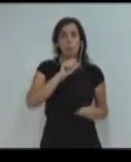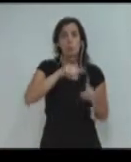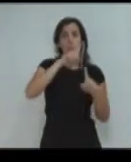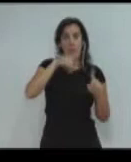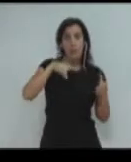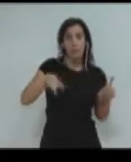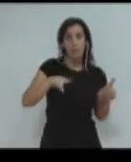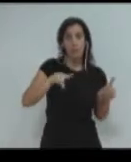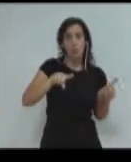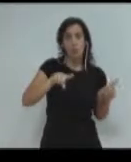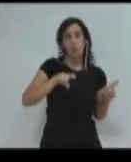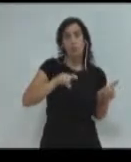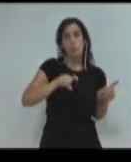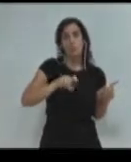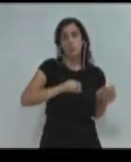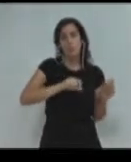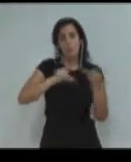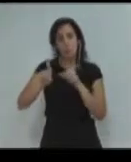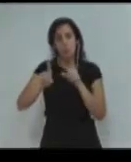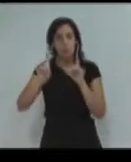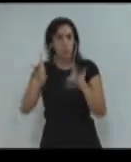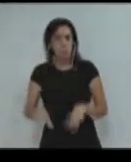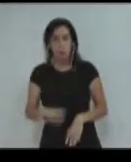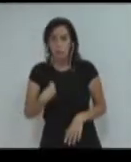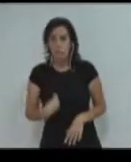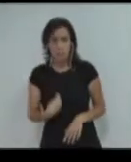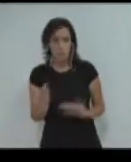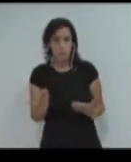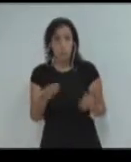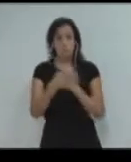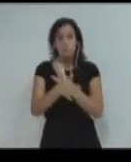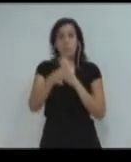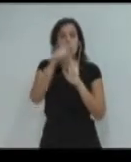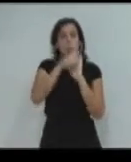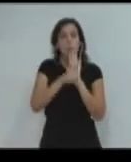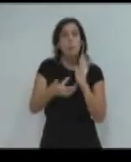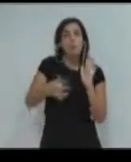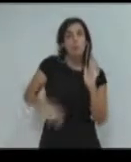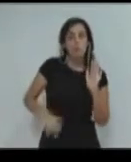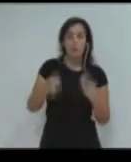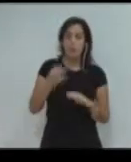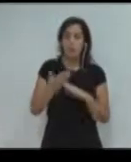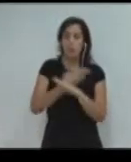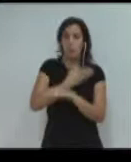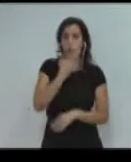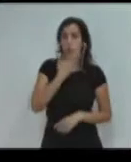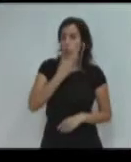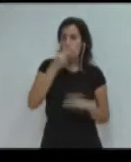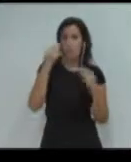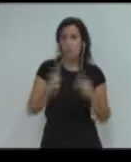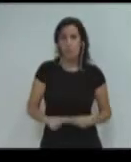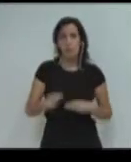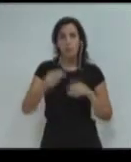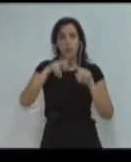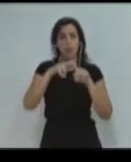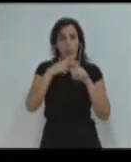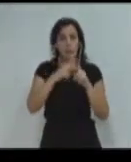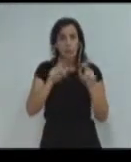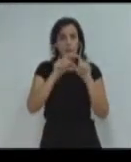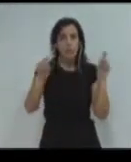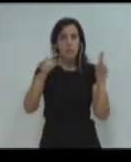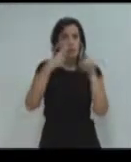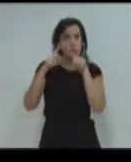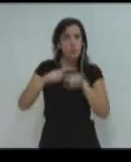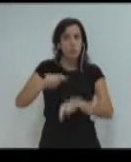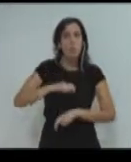gráfico o una tabla, exactamente lo mismo. Entiendo. Son programas profesionales, pero hay que conocerlos. Mm. Hay que conocer todas las herramientas que